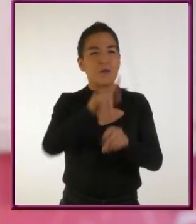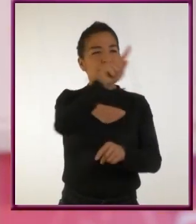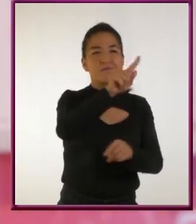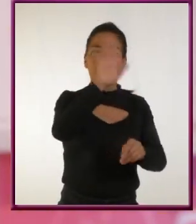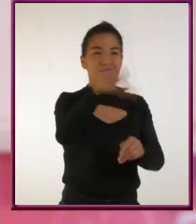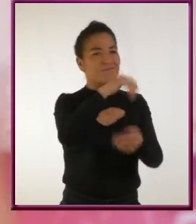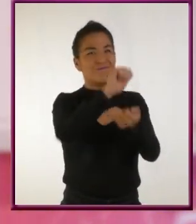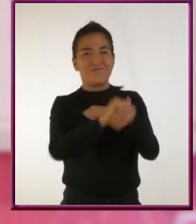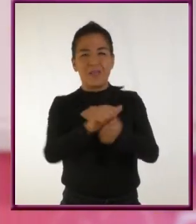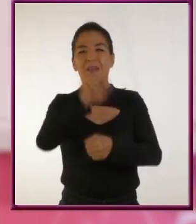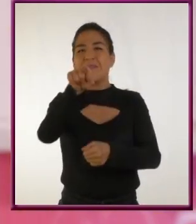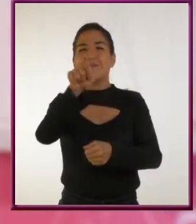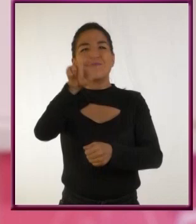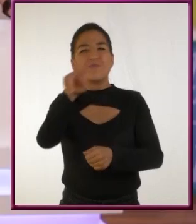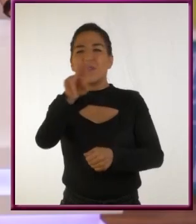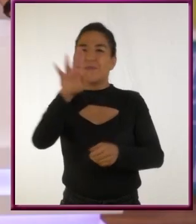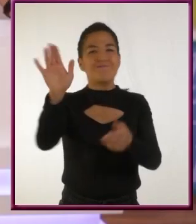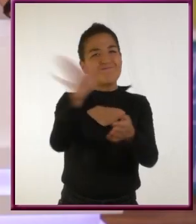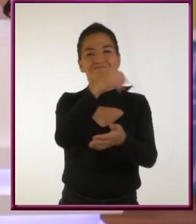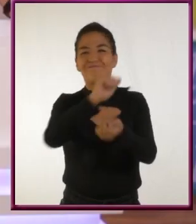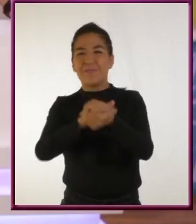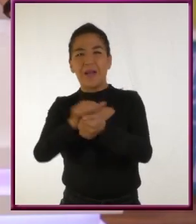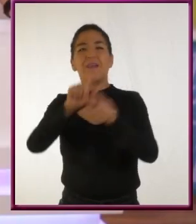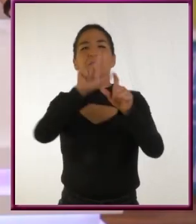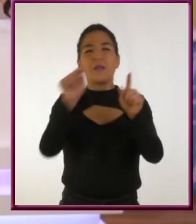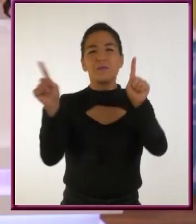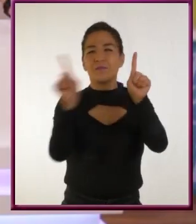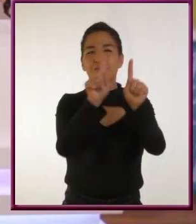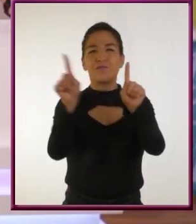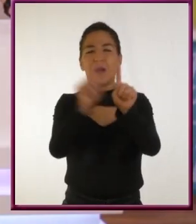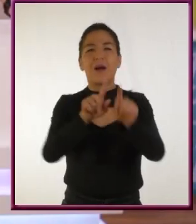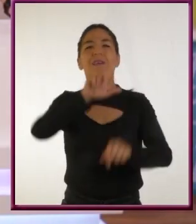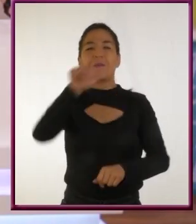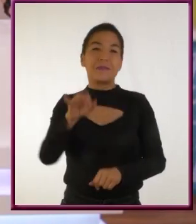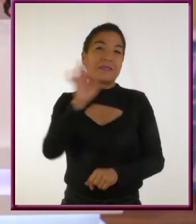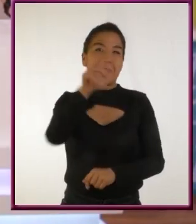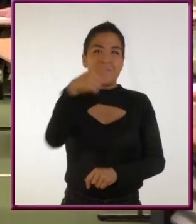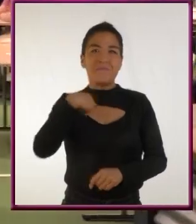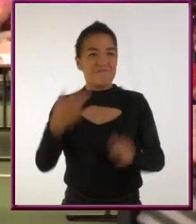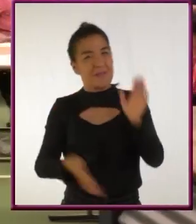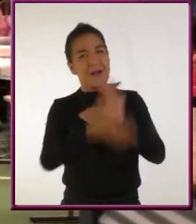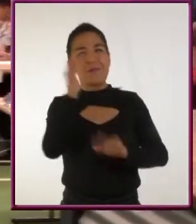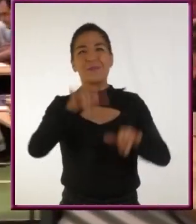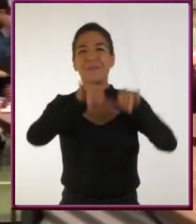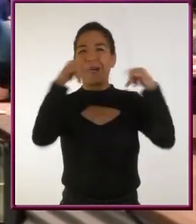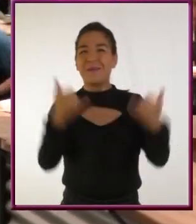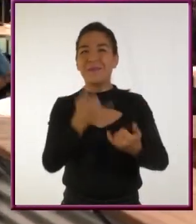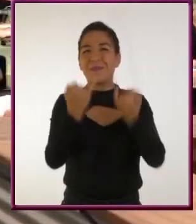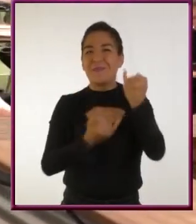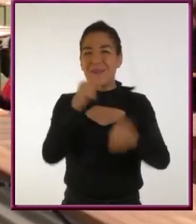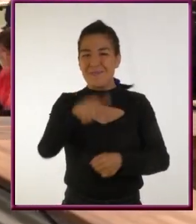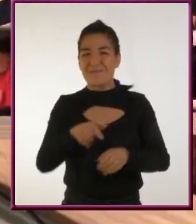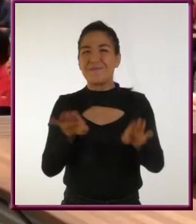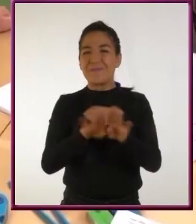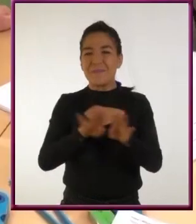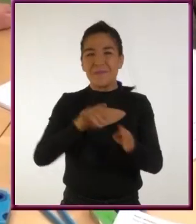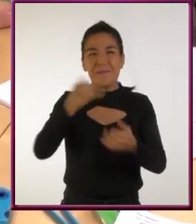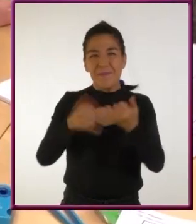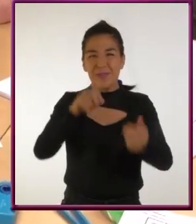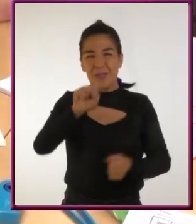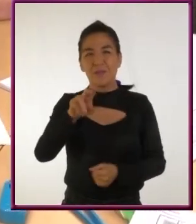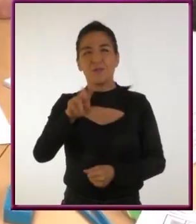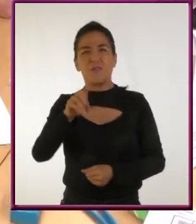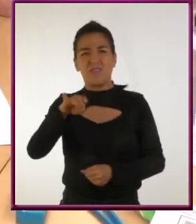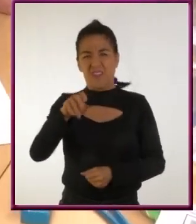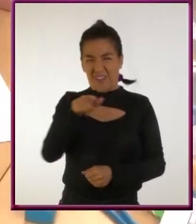eliminación podríamos ir descartando candidatos. Ujú. Así algún día podríamos ir al Campeonato Mundial de Sudoku, Dismara.